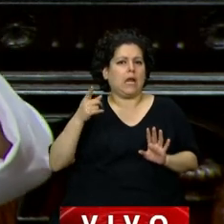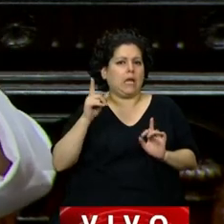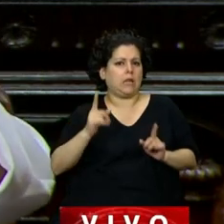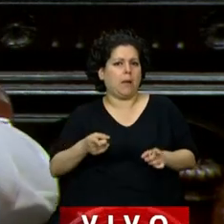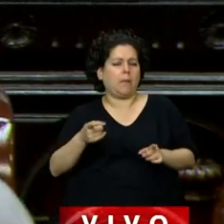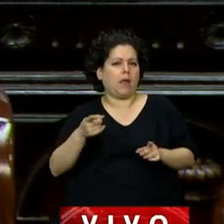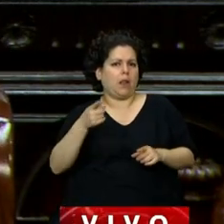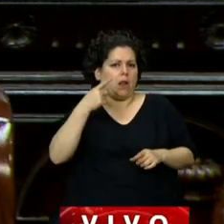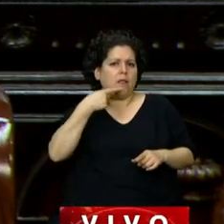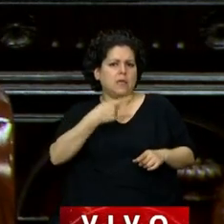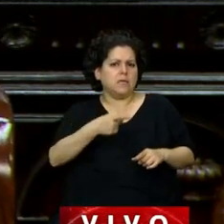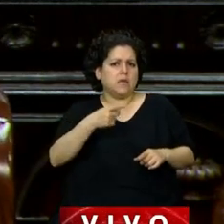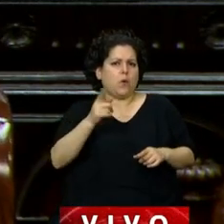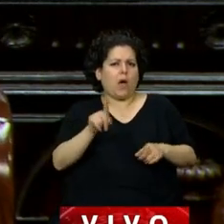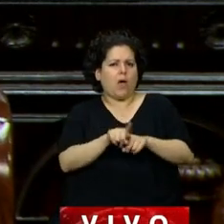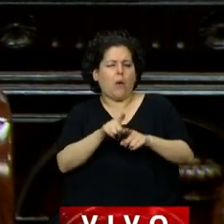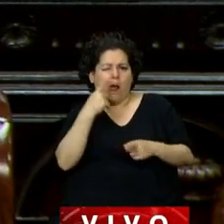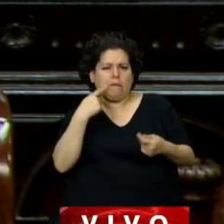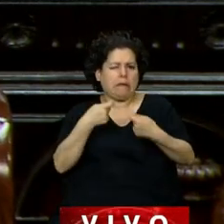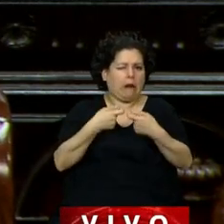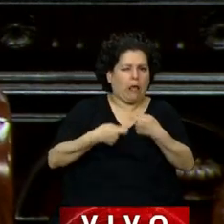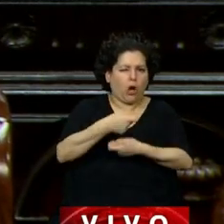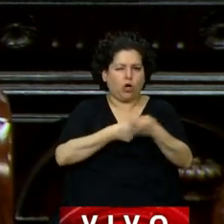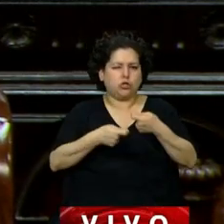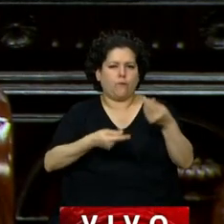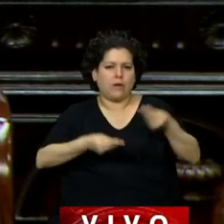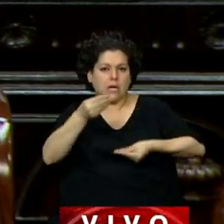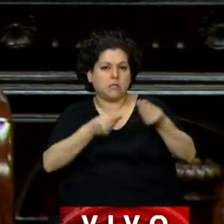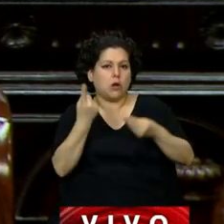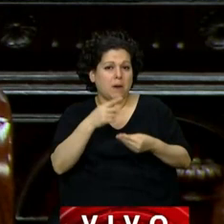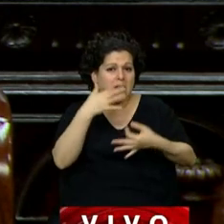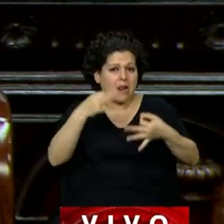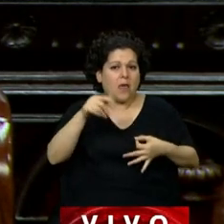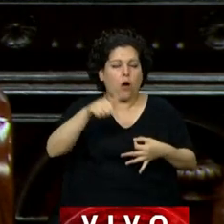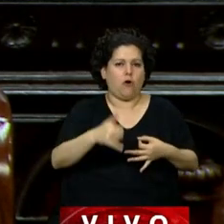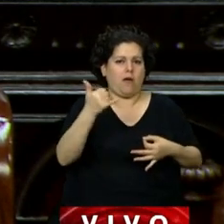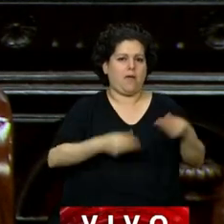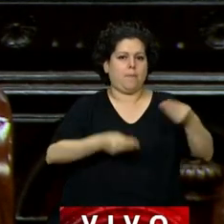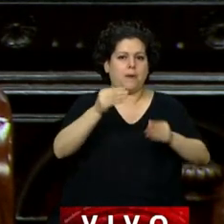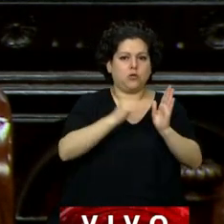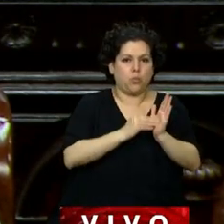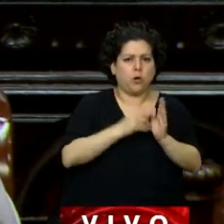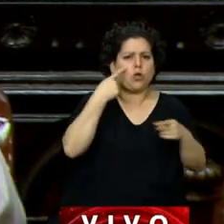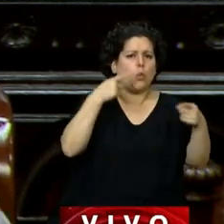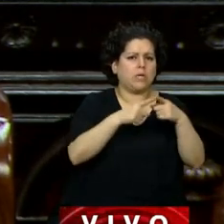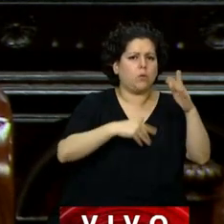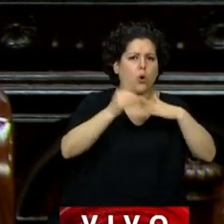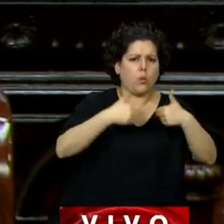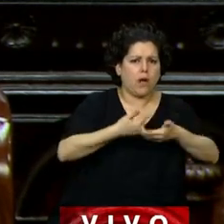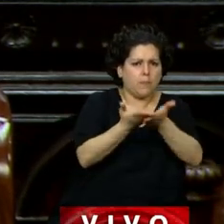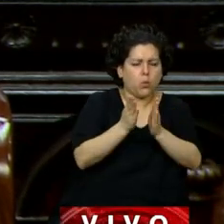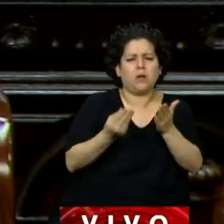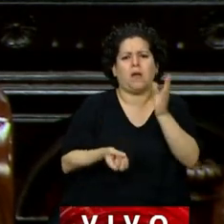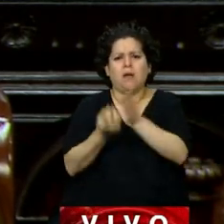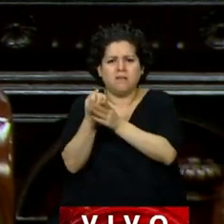Y se ponía el eje en la timba financiera. Hoy la verdad que tenemos un presupuesto en donde el eje está en la obra pública, en la generación